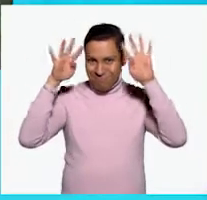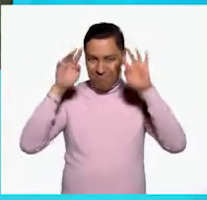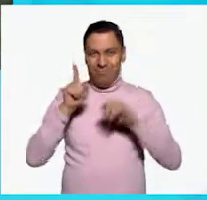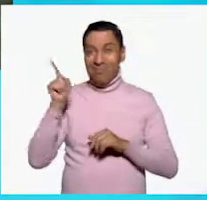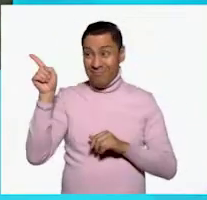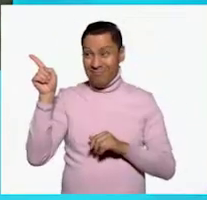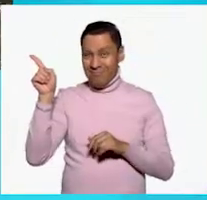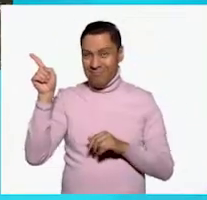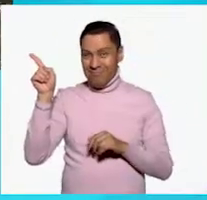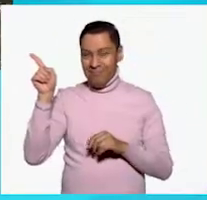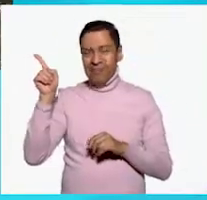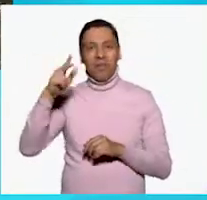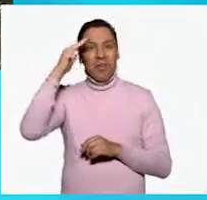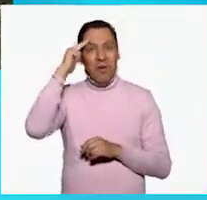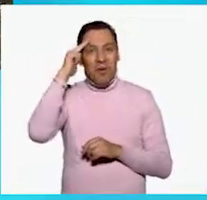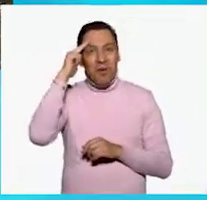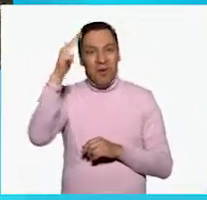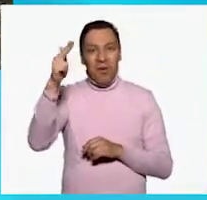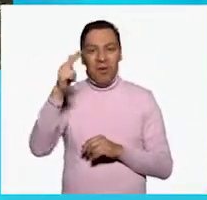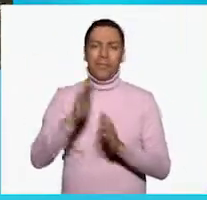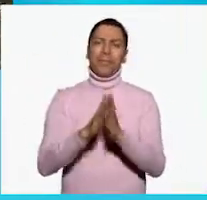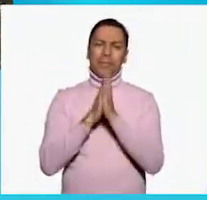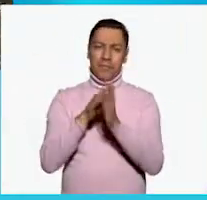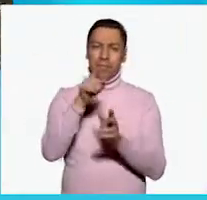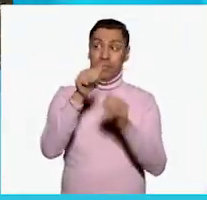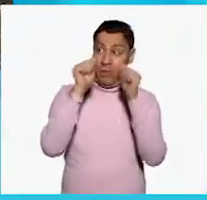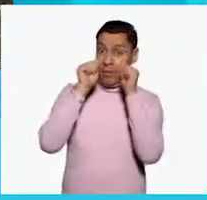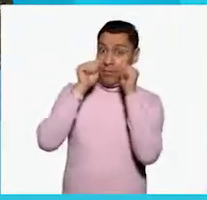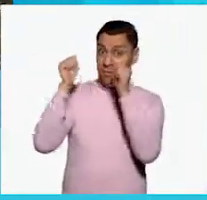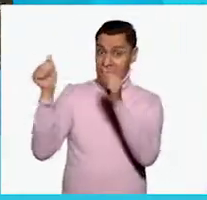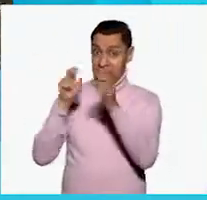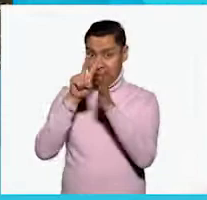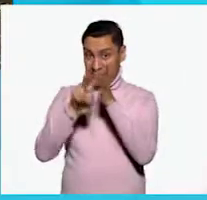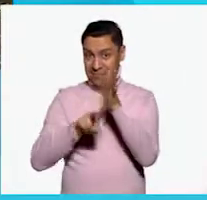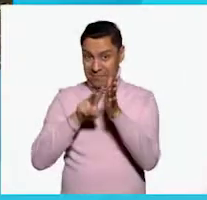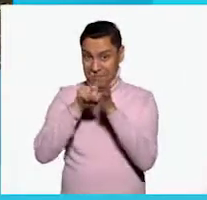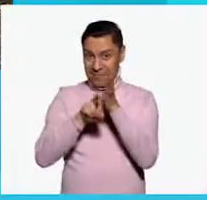¡Hola! ¡Vamos a ver el siguiente video!